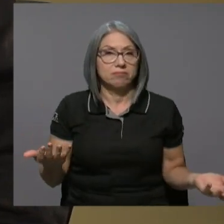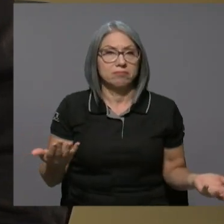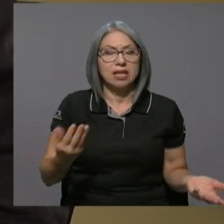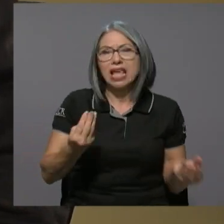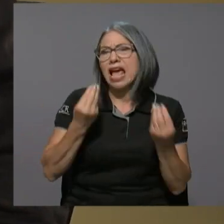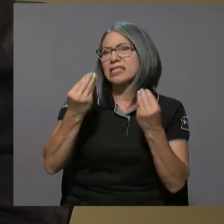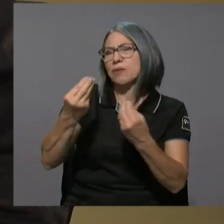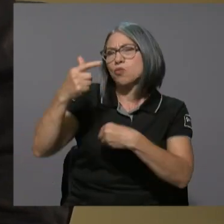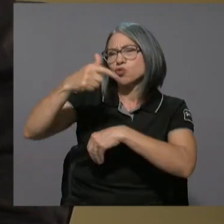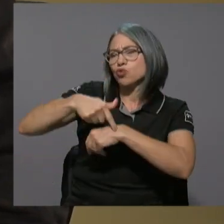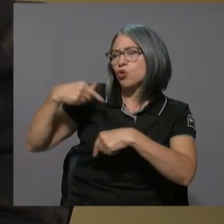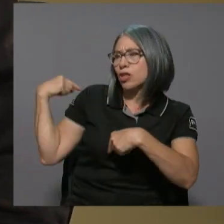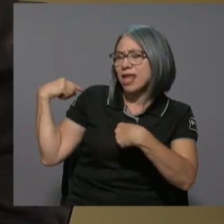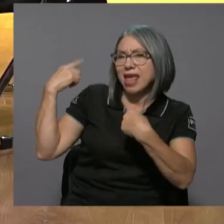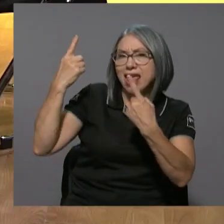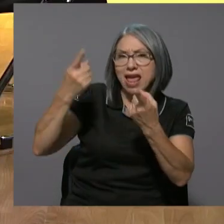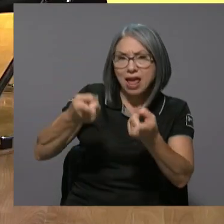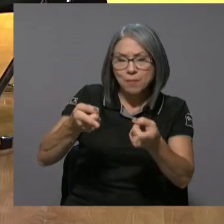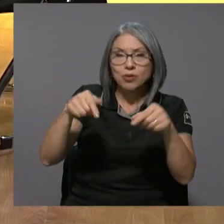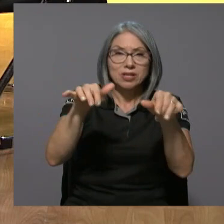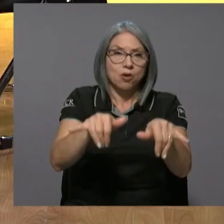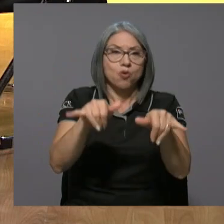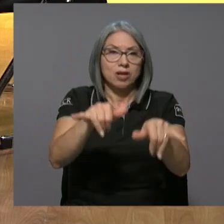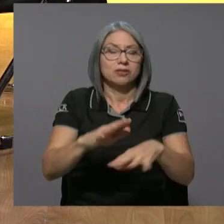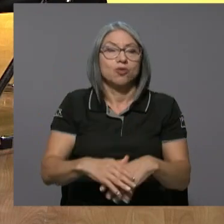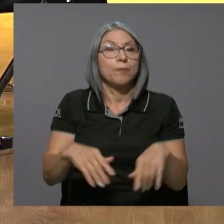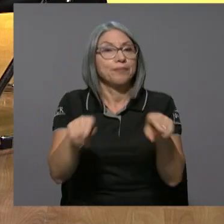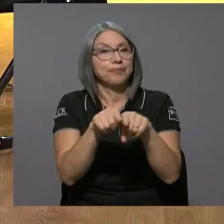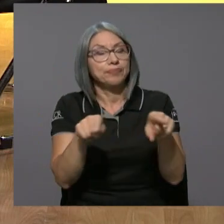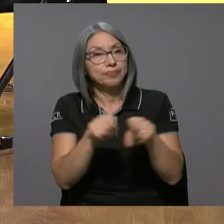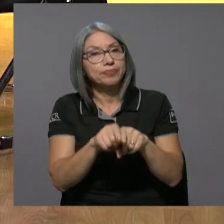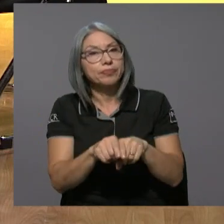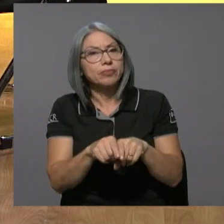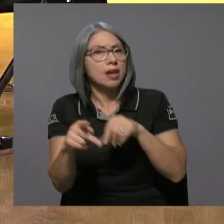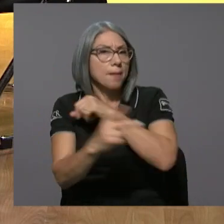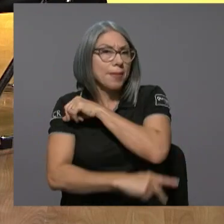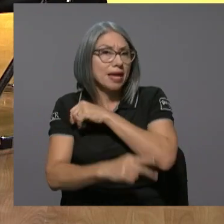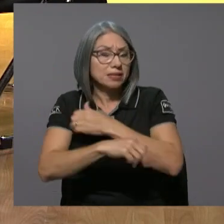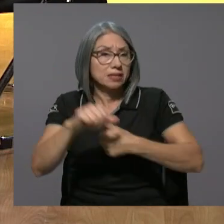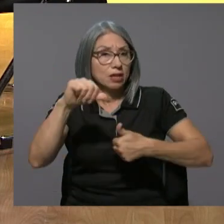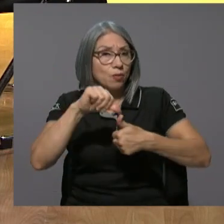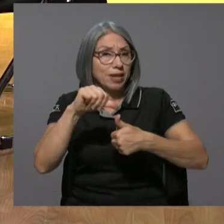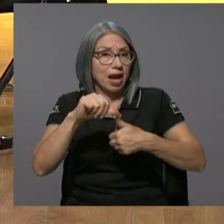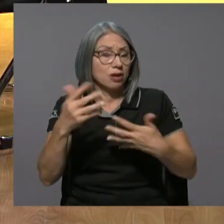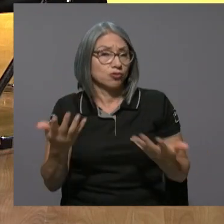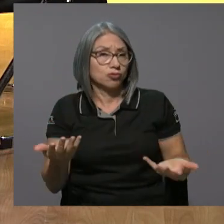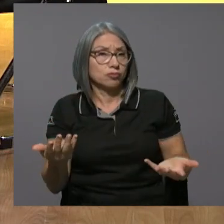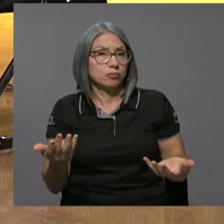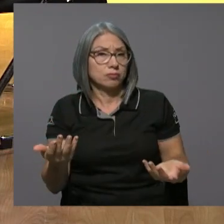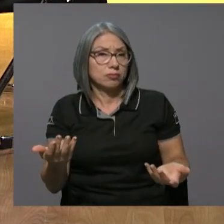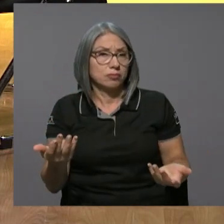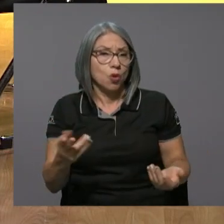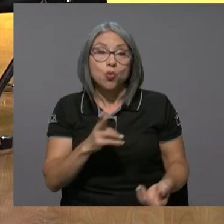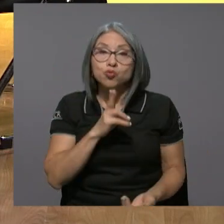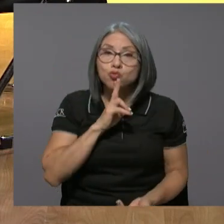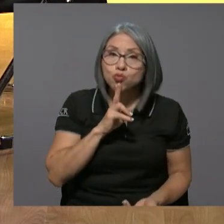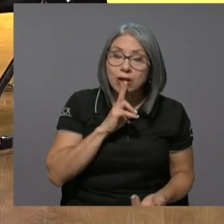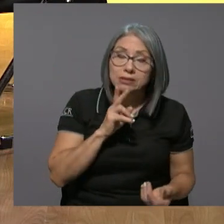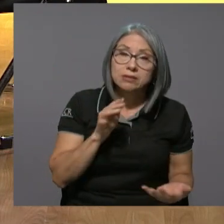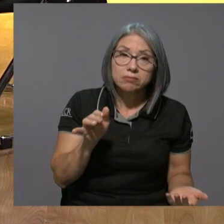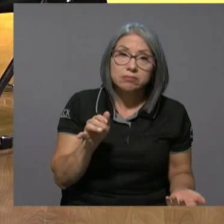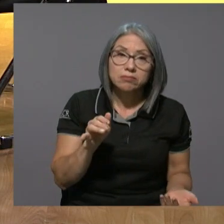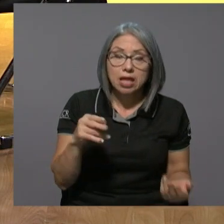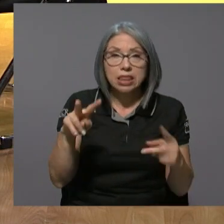mucho tiempo están con esto, ¿verdad? Es más, incluso países centroamericanos, ¿verdad? Honduras incluso,